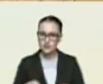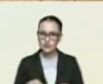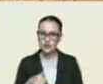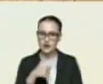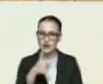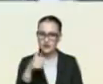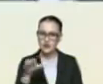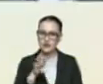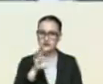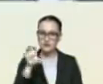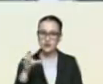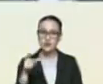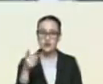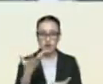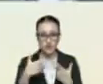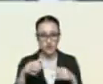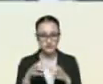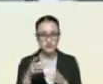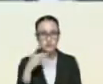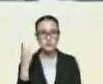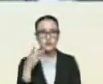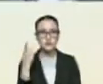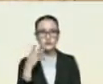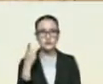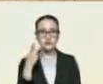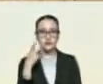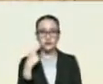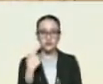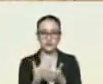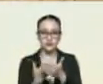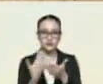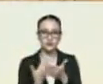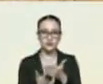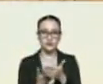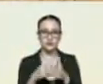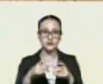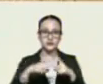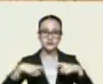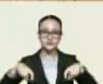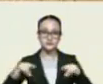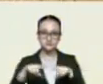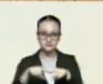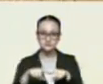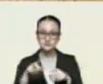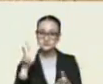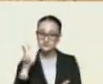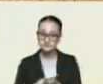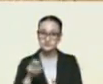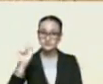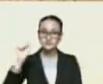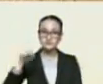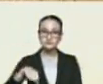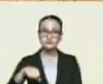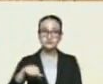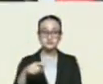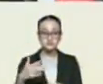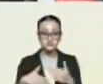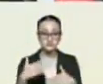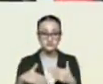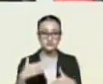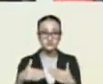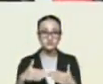cada estado y cada organización política los testigos de mesa que fueron acreditados para este